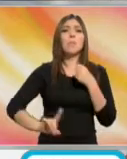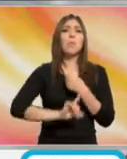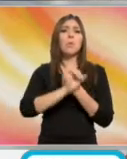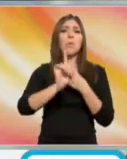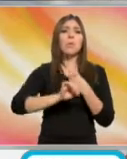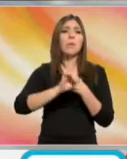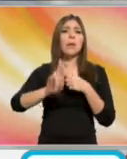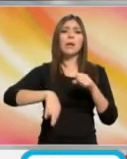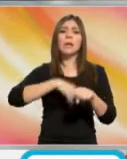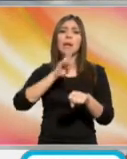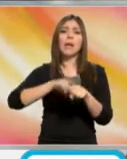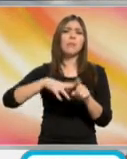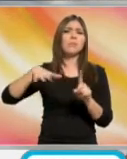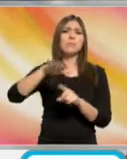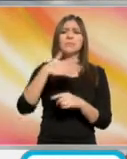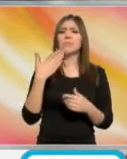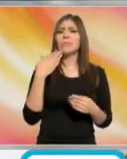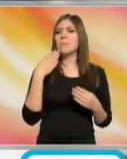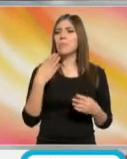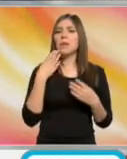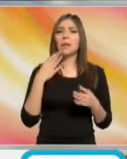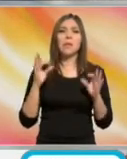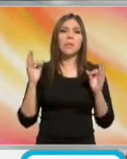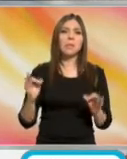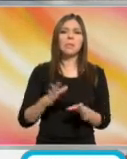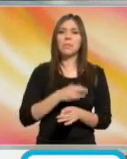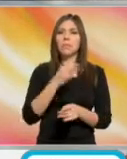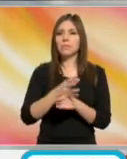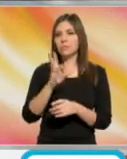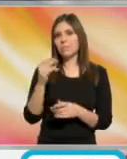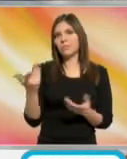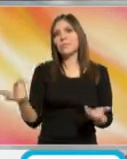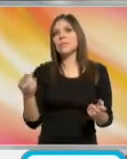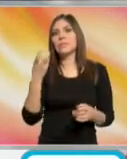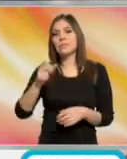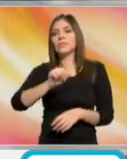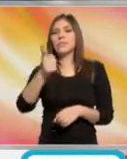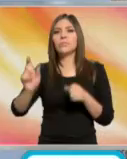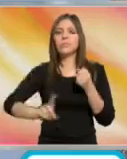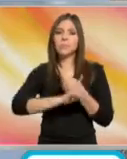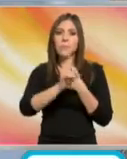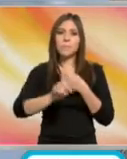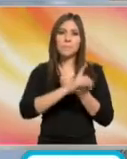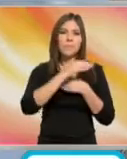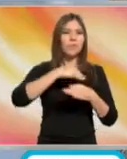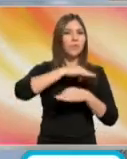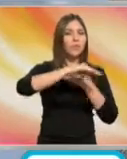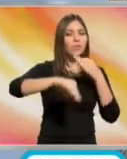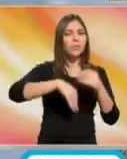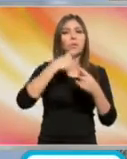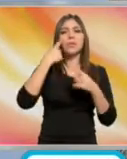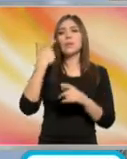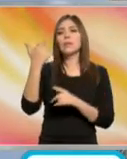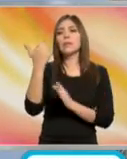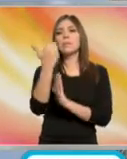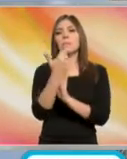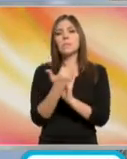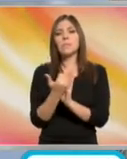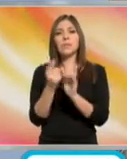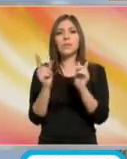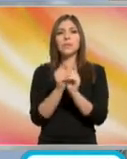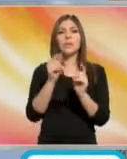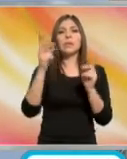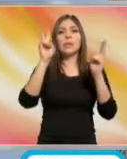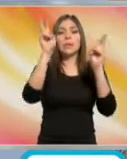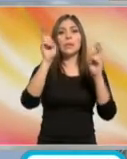es. Es otro tema. Es a otro tratar, tema. Sin duda alguna, Gabriel. Otro tema, Tatra. Sí. Y bueno, todo esto implica recortes y sobre todo en temas muy